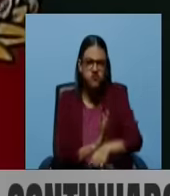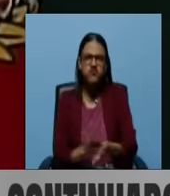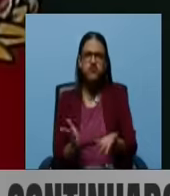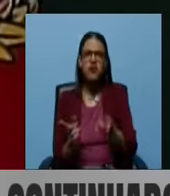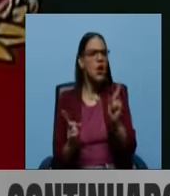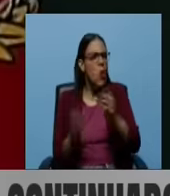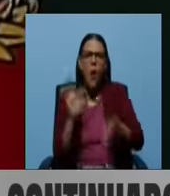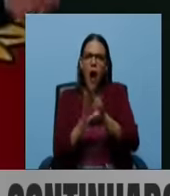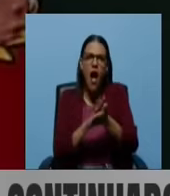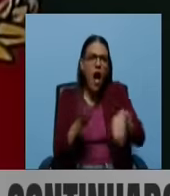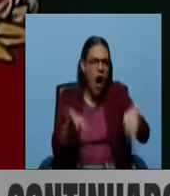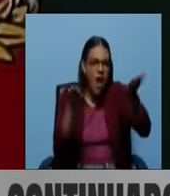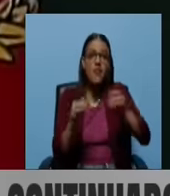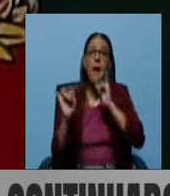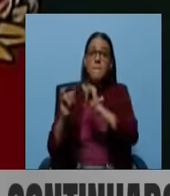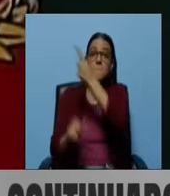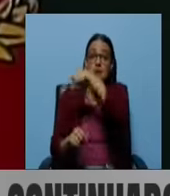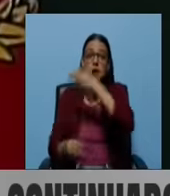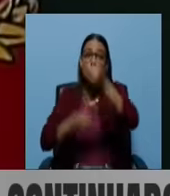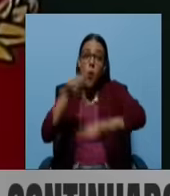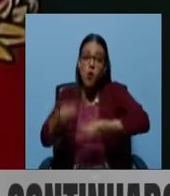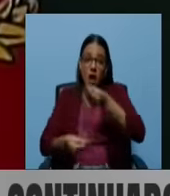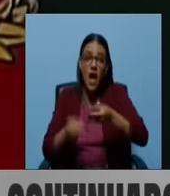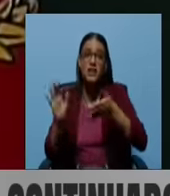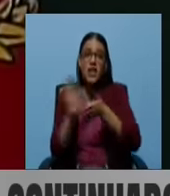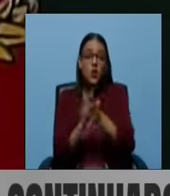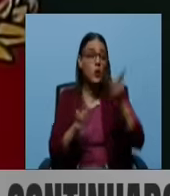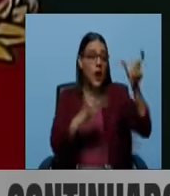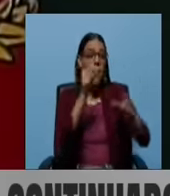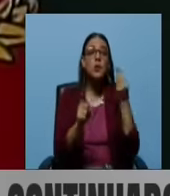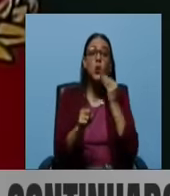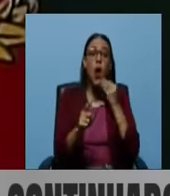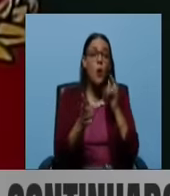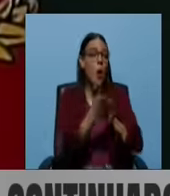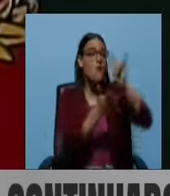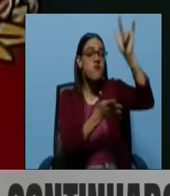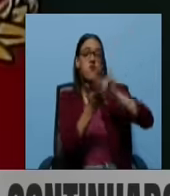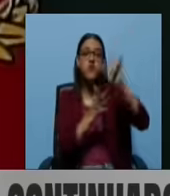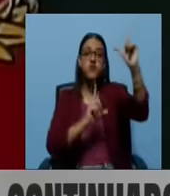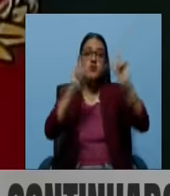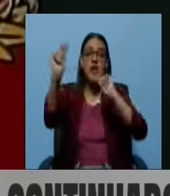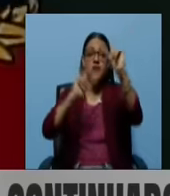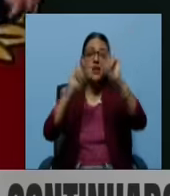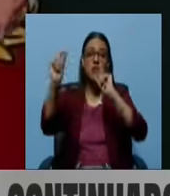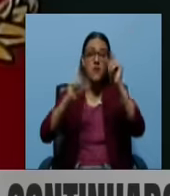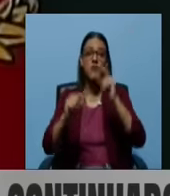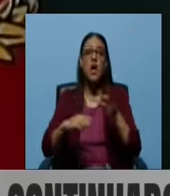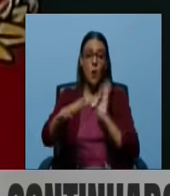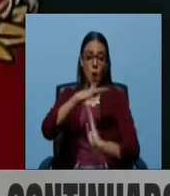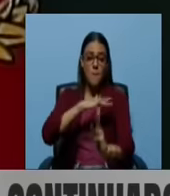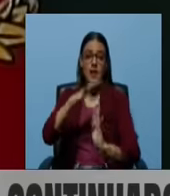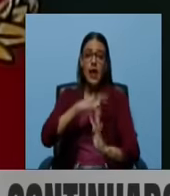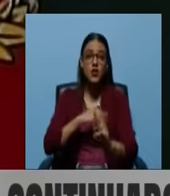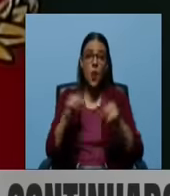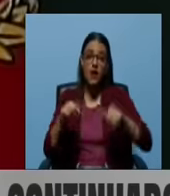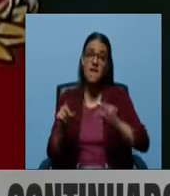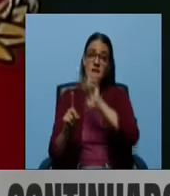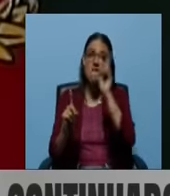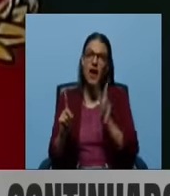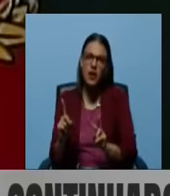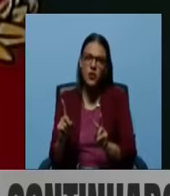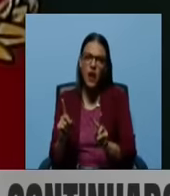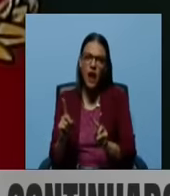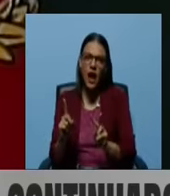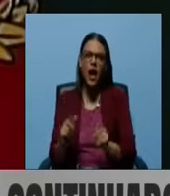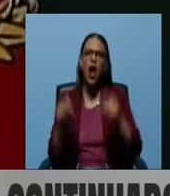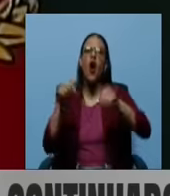Los mismos que provocaron la salida de esos jóvenes, la migración de esos jóvenes,